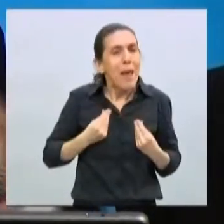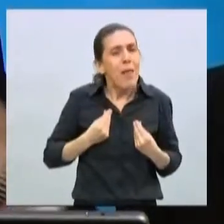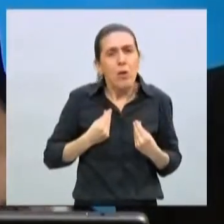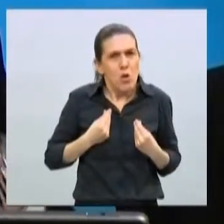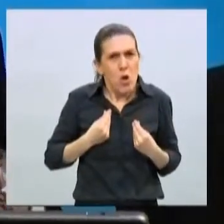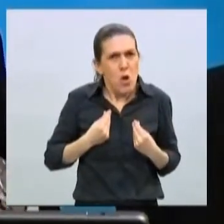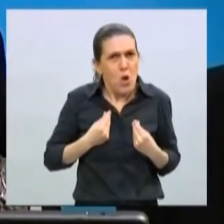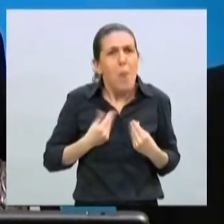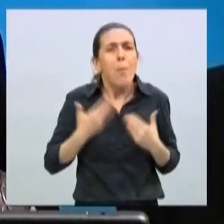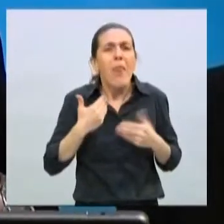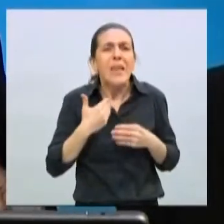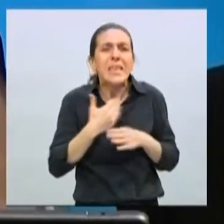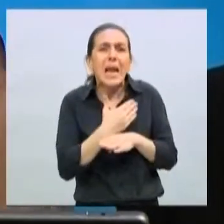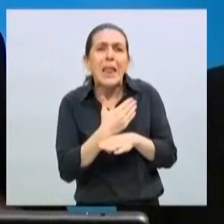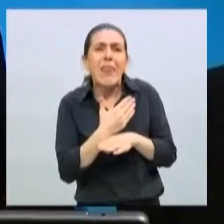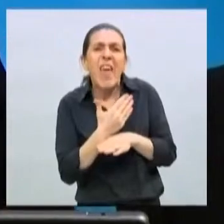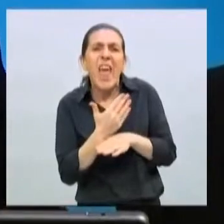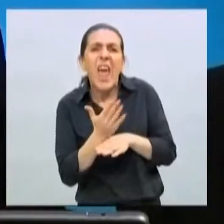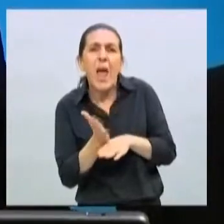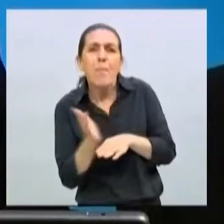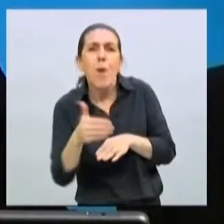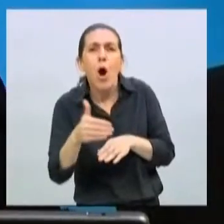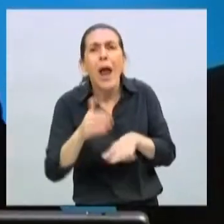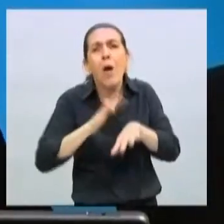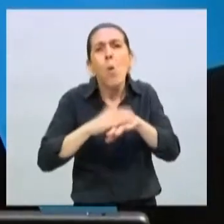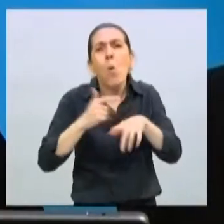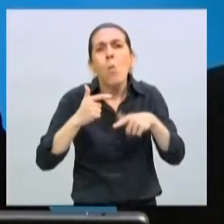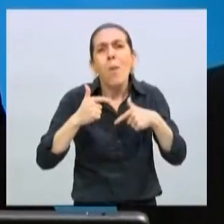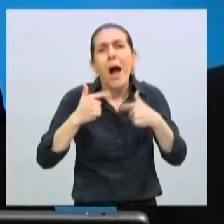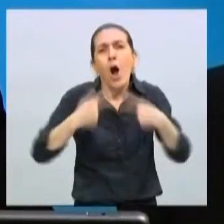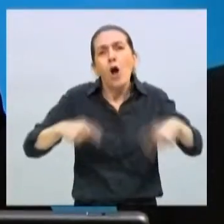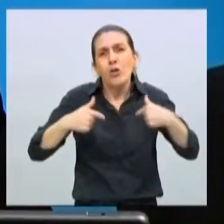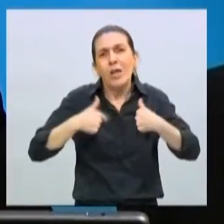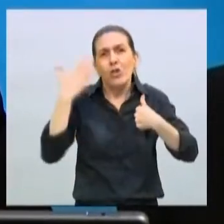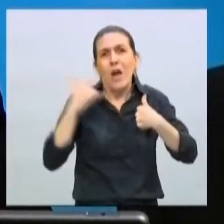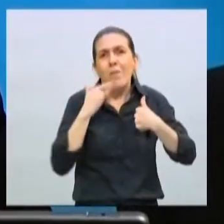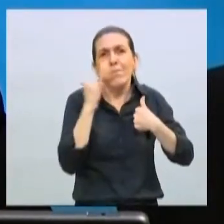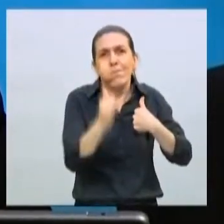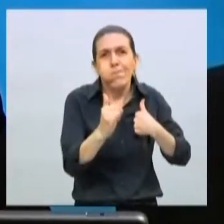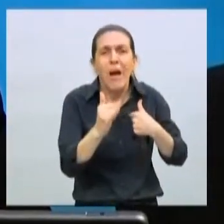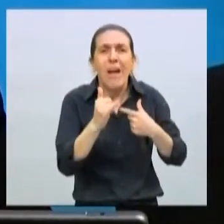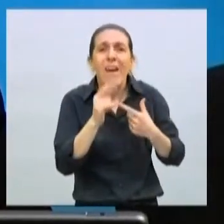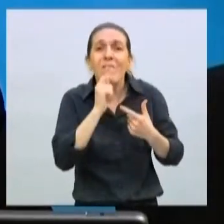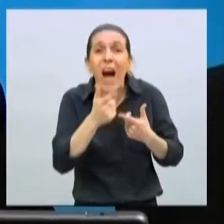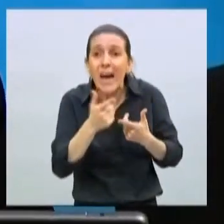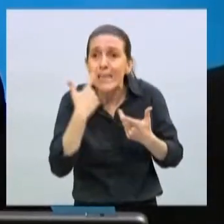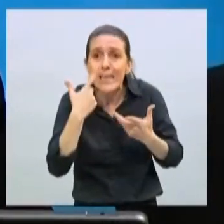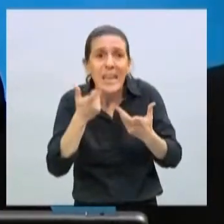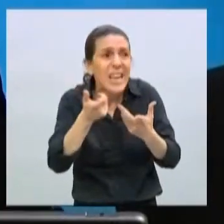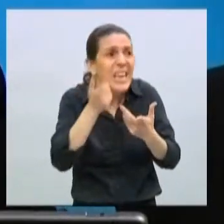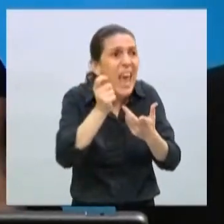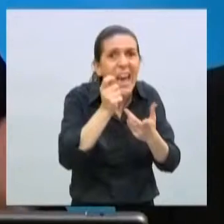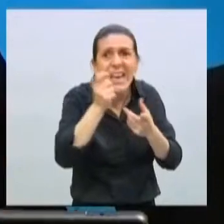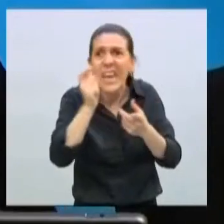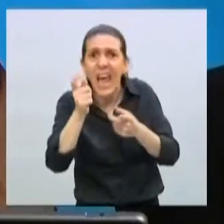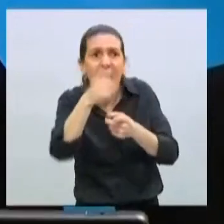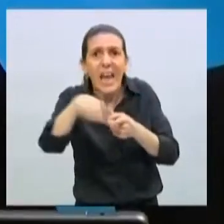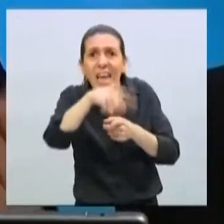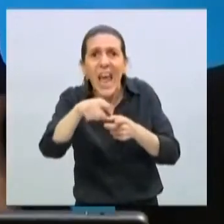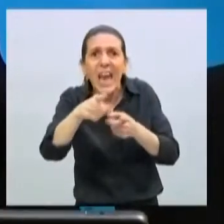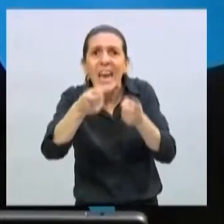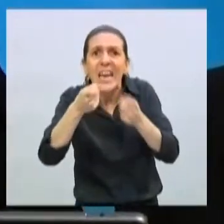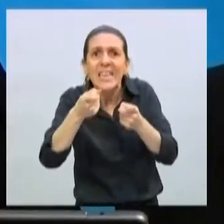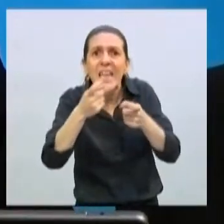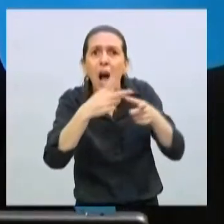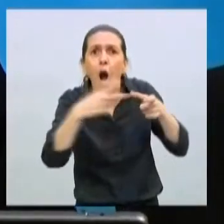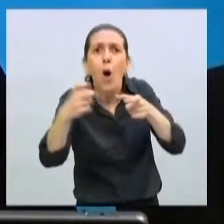veces por las cosas que yo te digo, Mariel, porque no es fácil identificar a la gente que ha vivido tanto